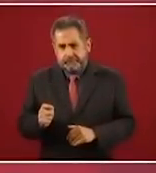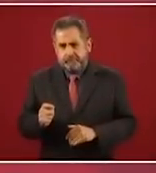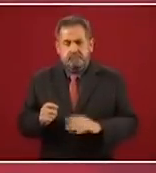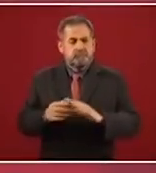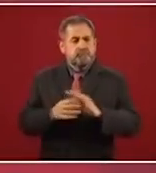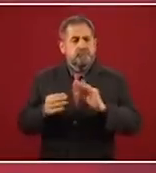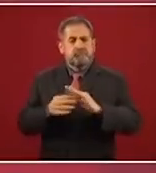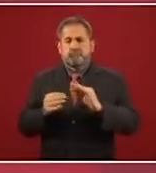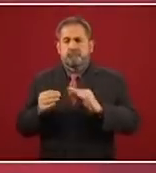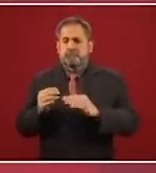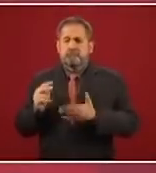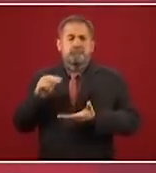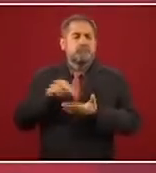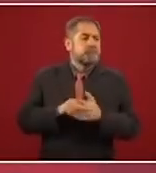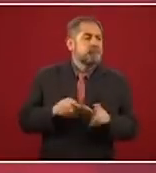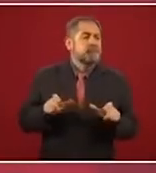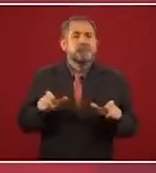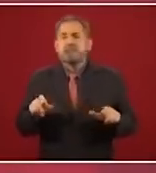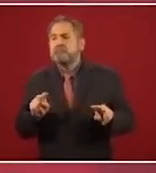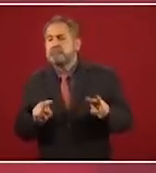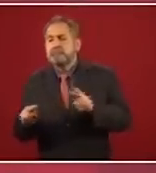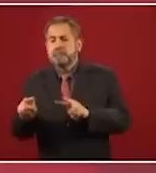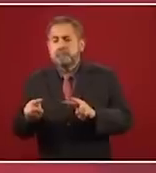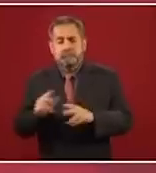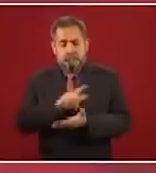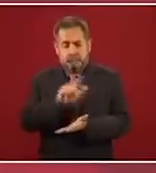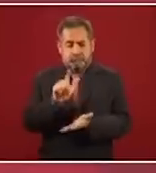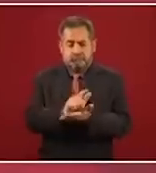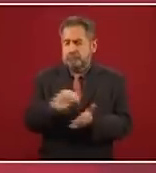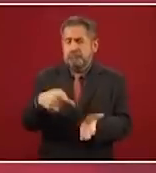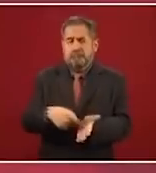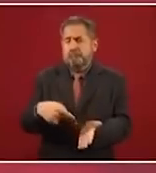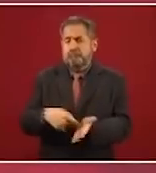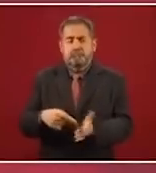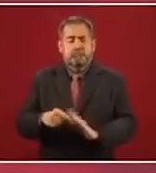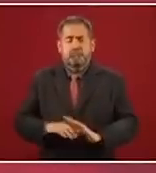presencia y aplicación de la ley.